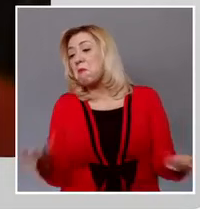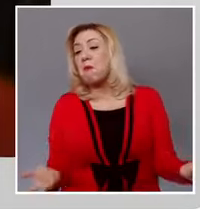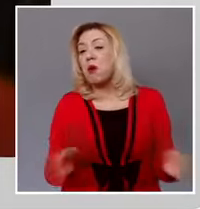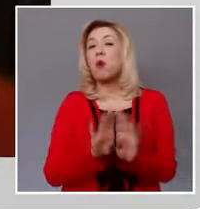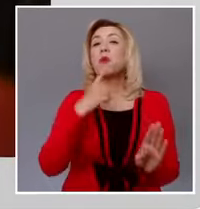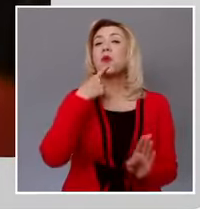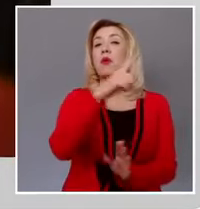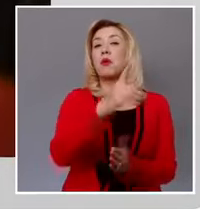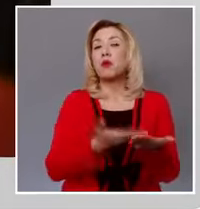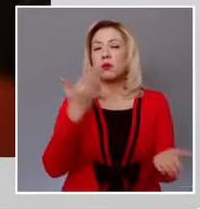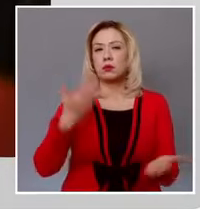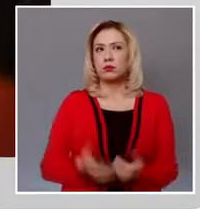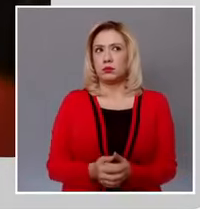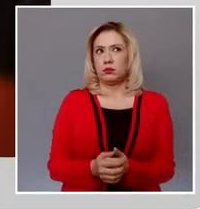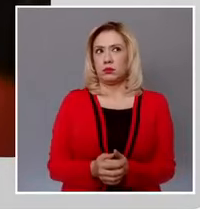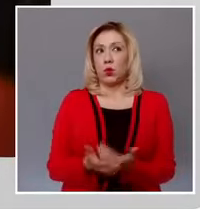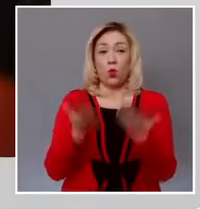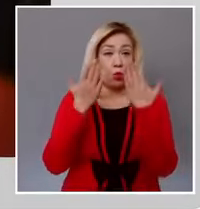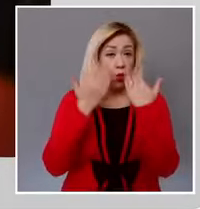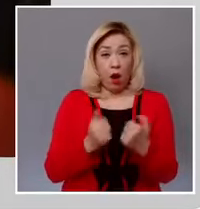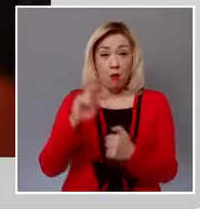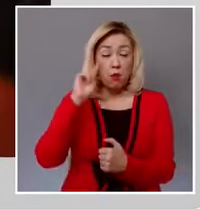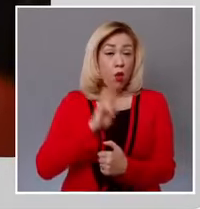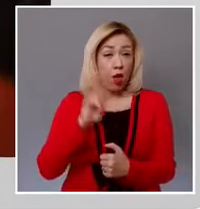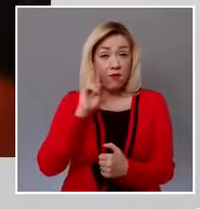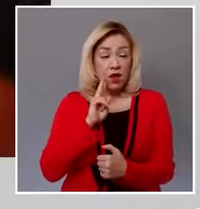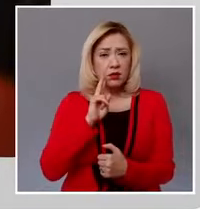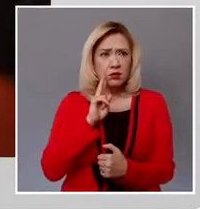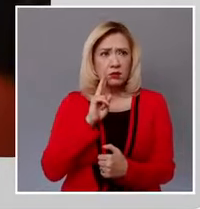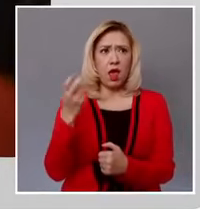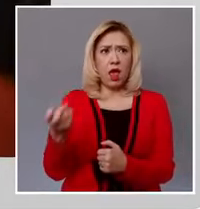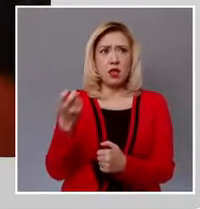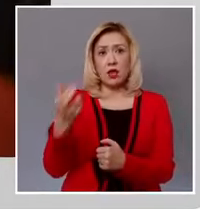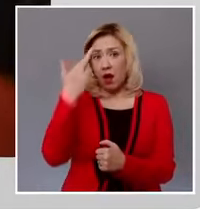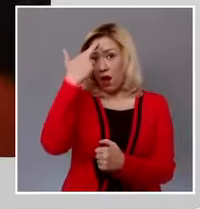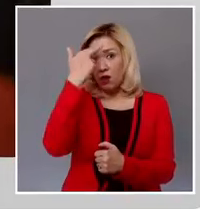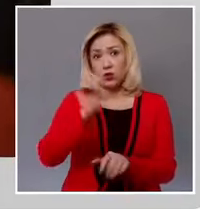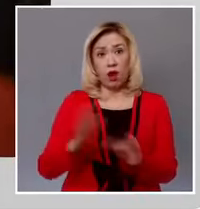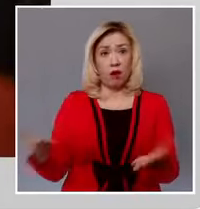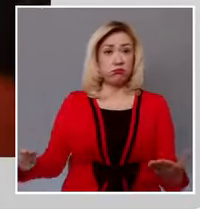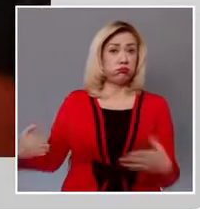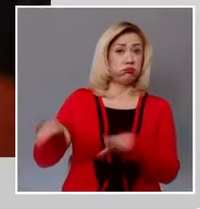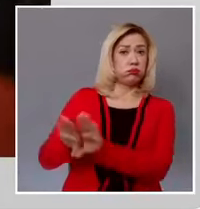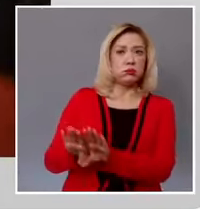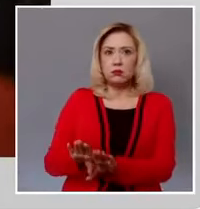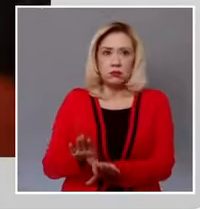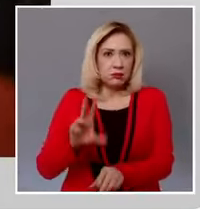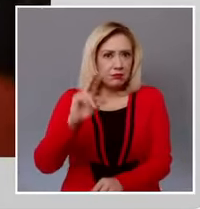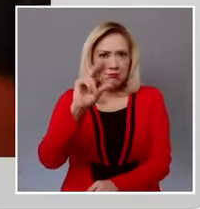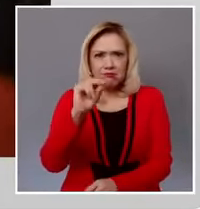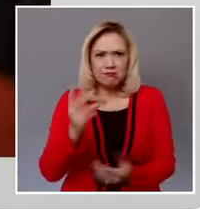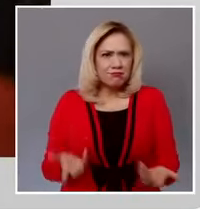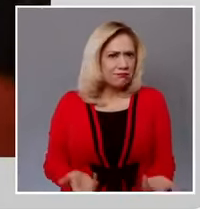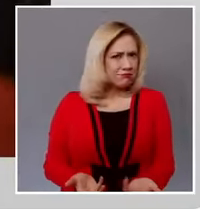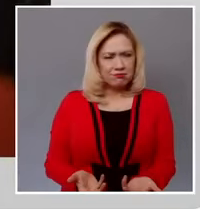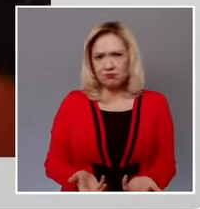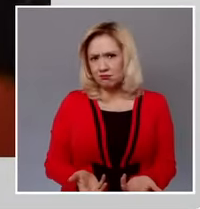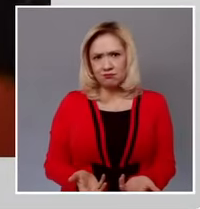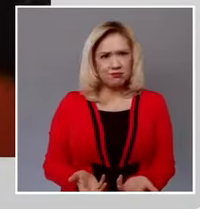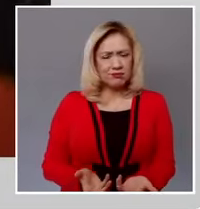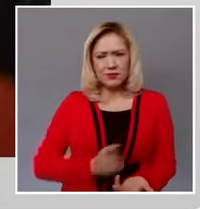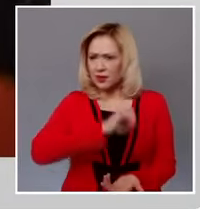prueba científica que refleje puntualmente los beneficios de la naturaleza no puede ser un motivo para considerar